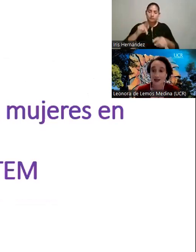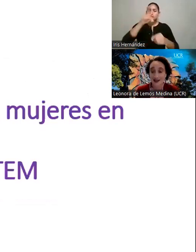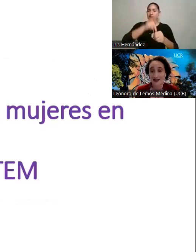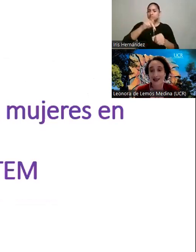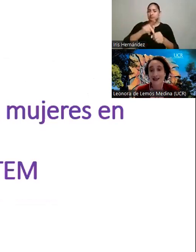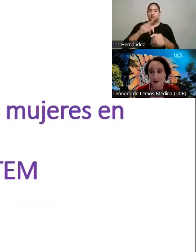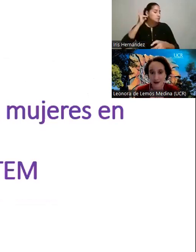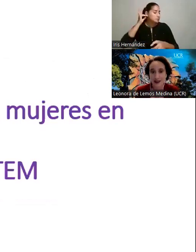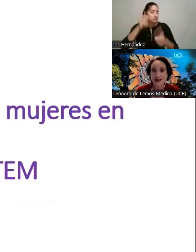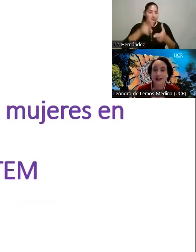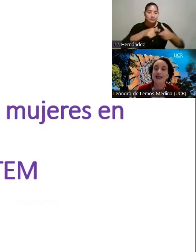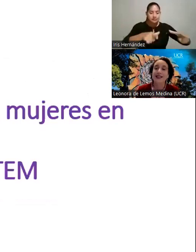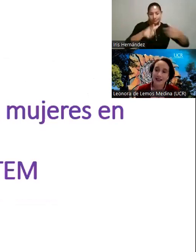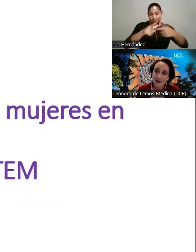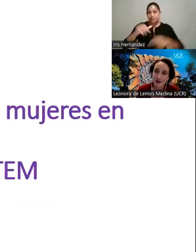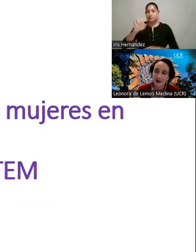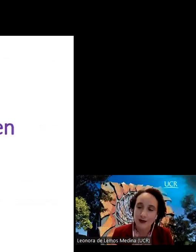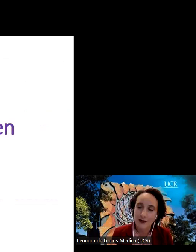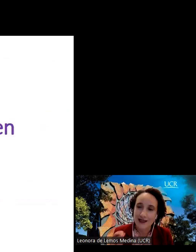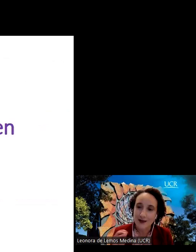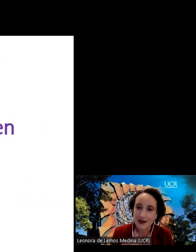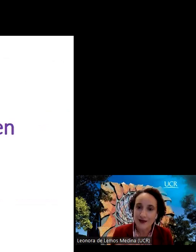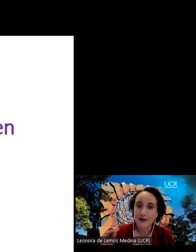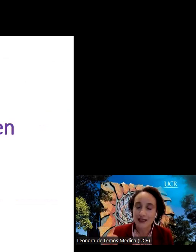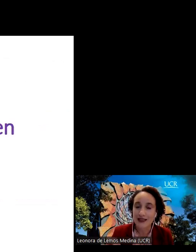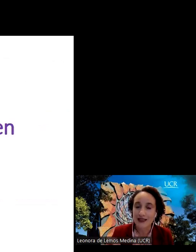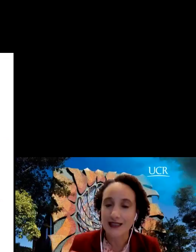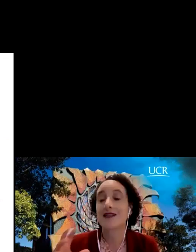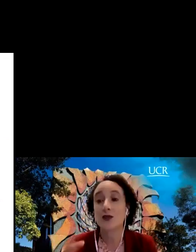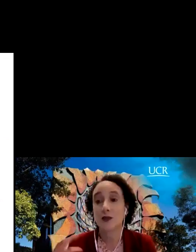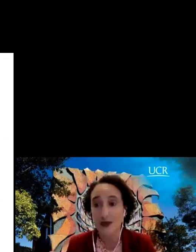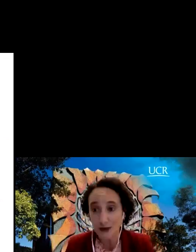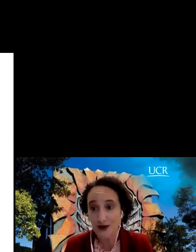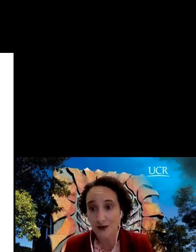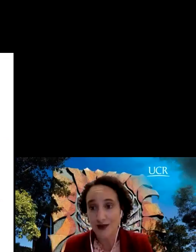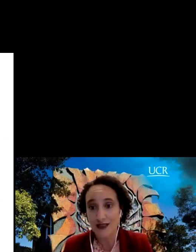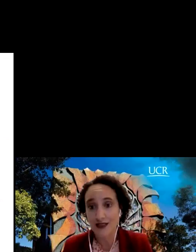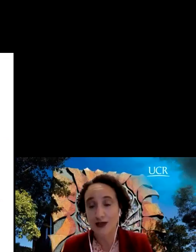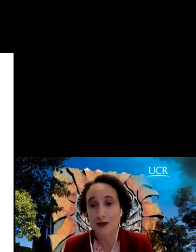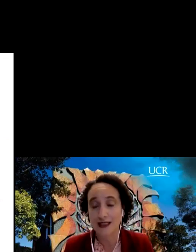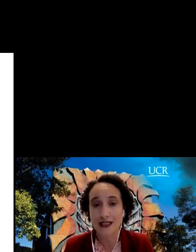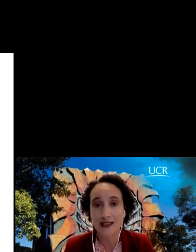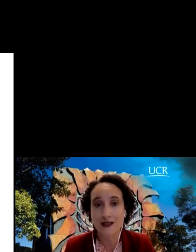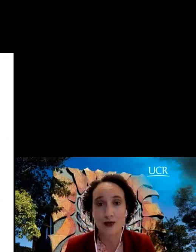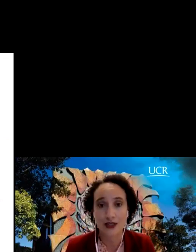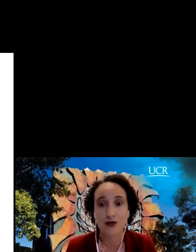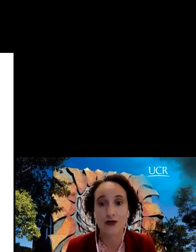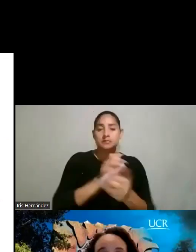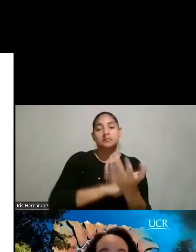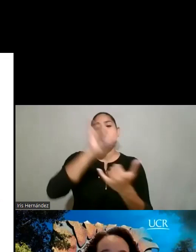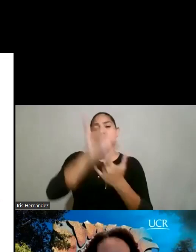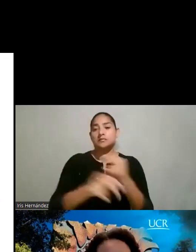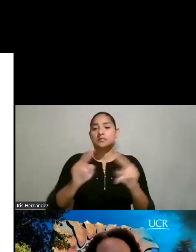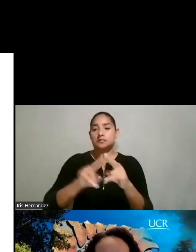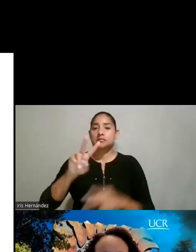Mujeres en Áreas STEM. Y les voy a comentar específicamente la experiencia desde un proyecto que estamos realizando actualmente, que es el proyecto